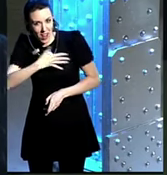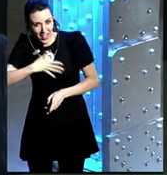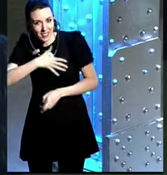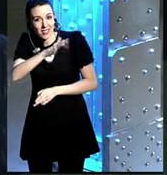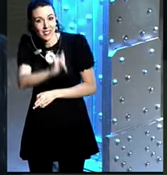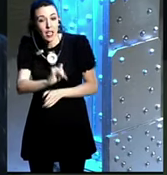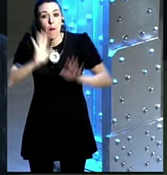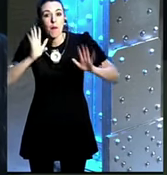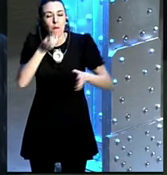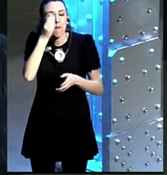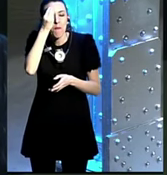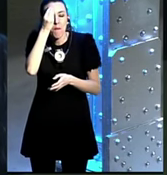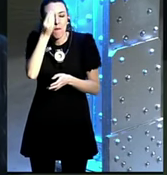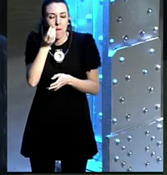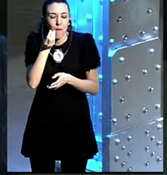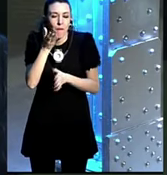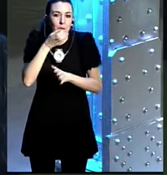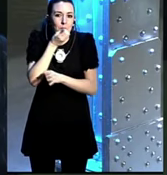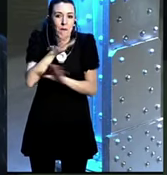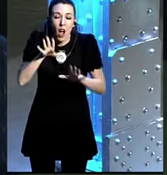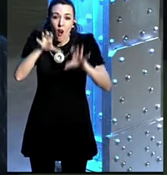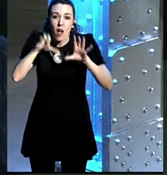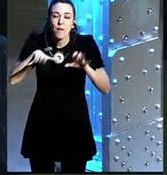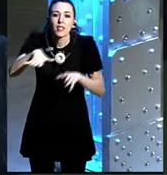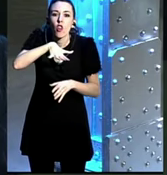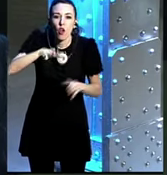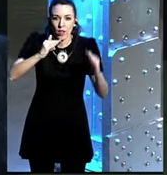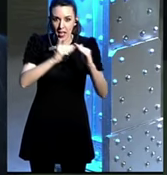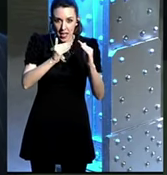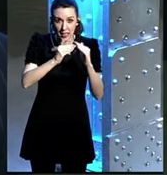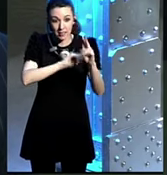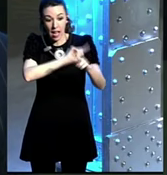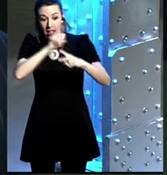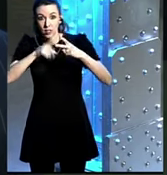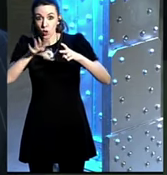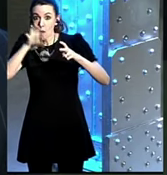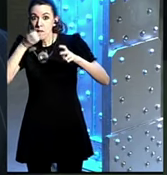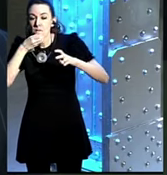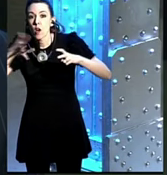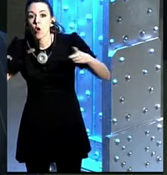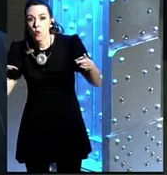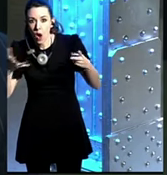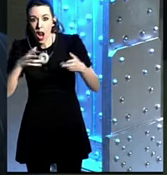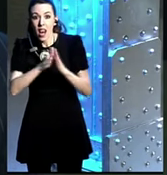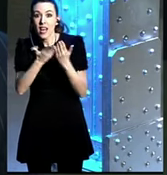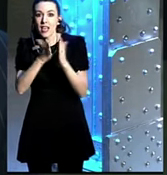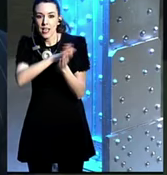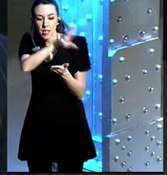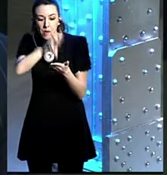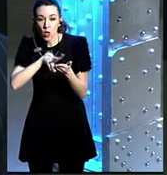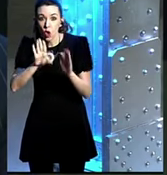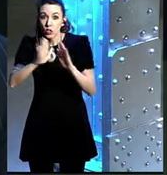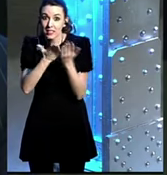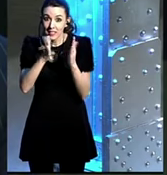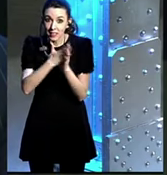pero creo que el mejor lugar en el que podemos aprender esto es en casa, y el segundo mejor lugar en el que lo podemos aprender es leyendo libros.